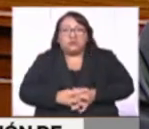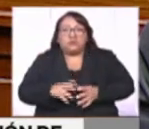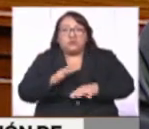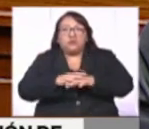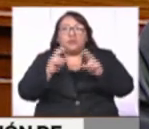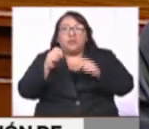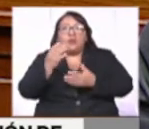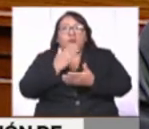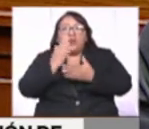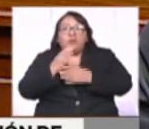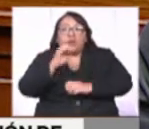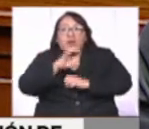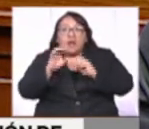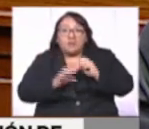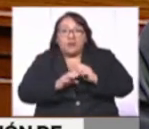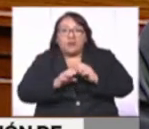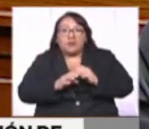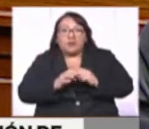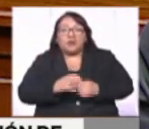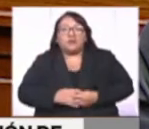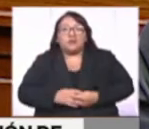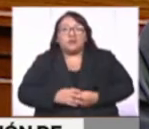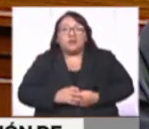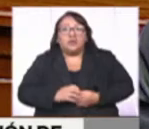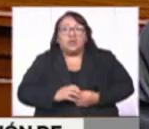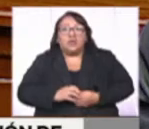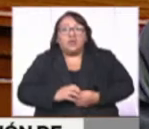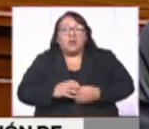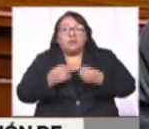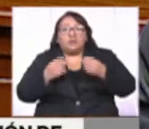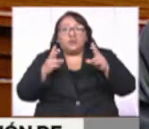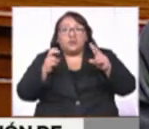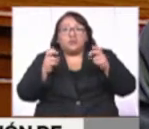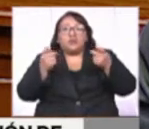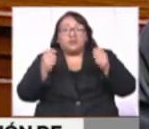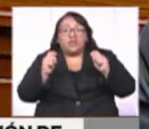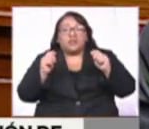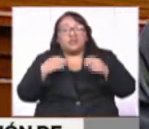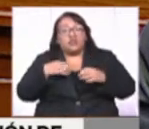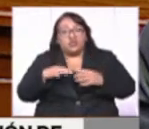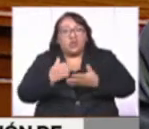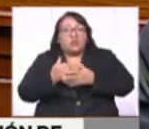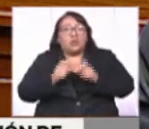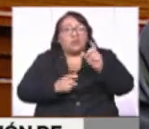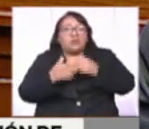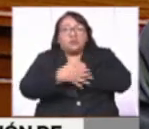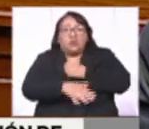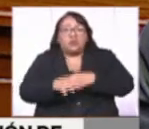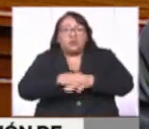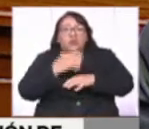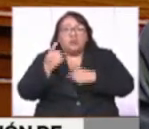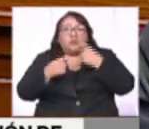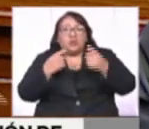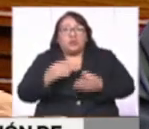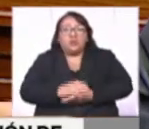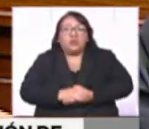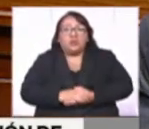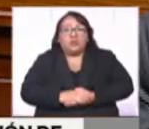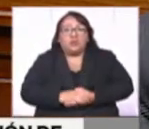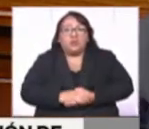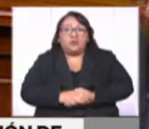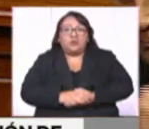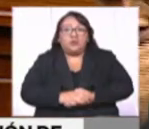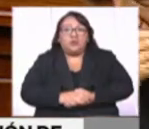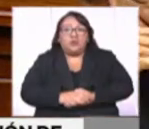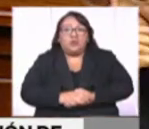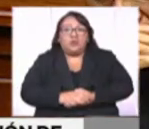Cajamarca, sobre todo porque se trata de temas sociales de combate a la delincuencia, combate a la